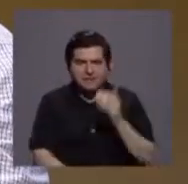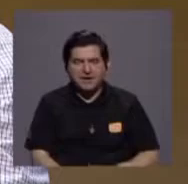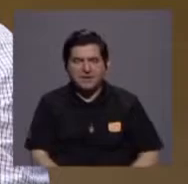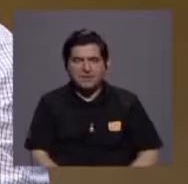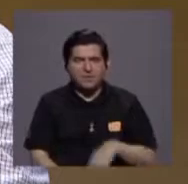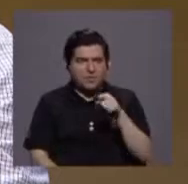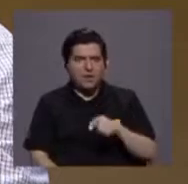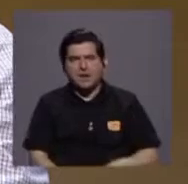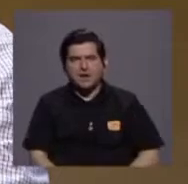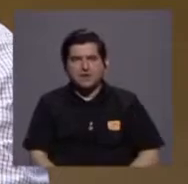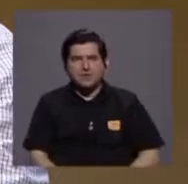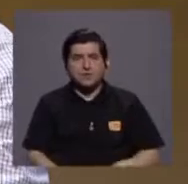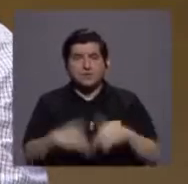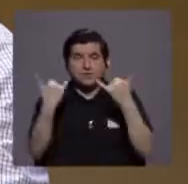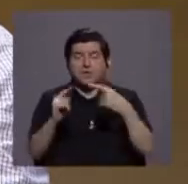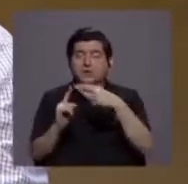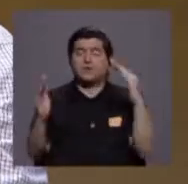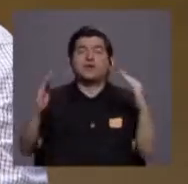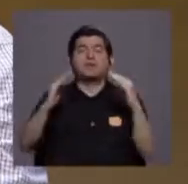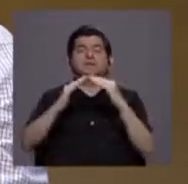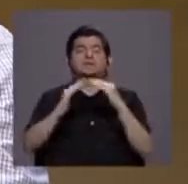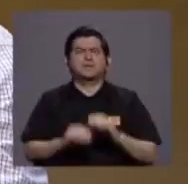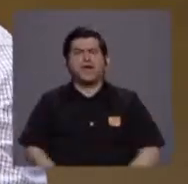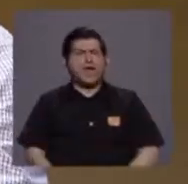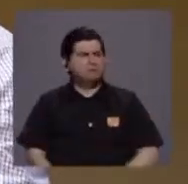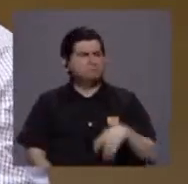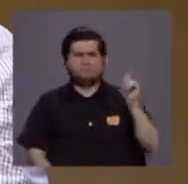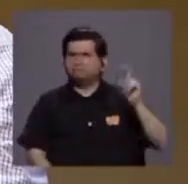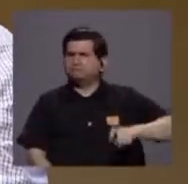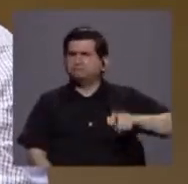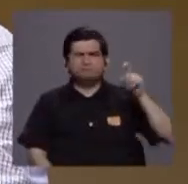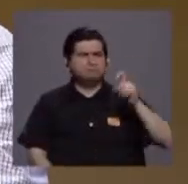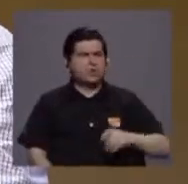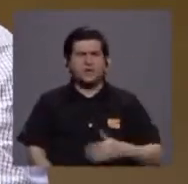desempeñan sus obligaciones desde sus hogares, que ya no requieren